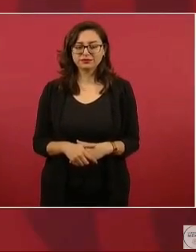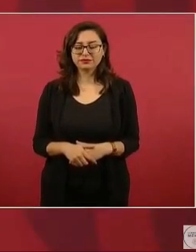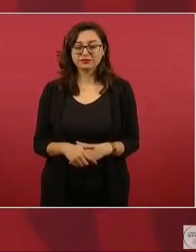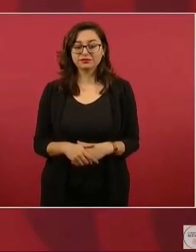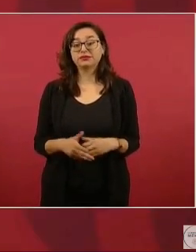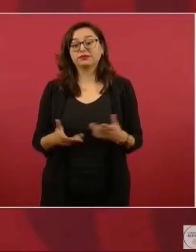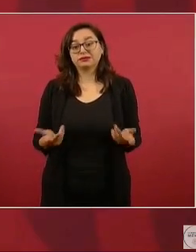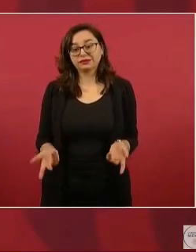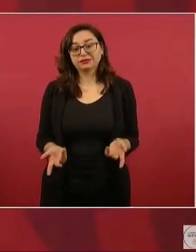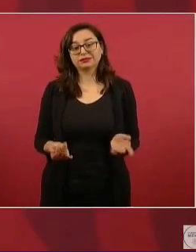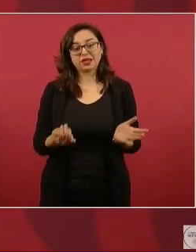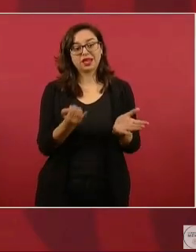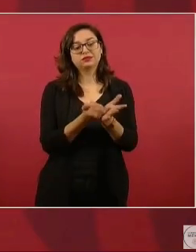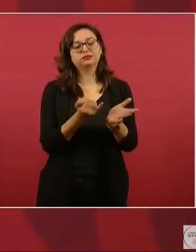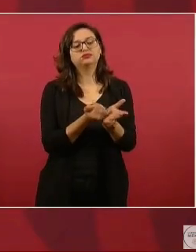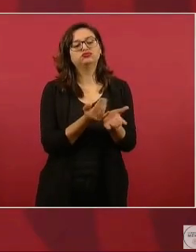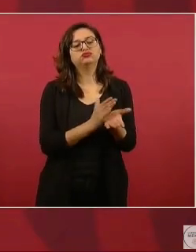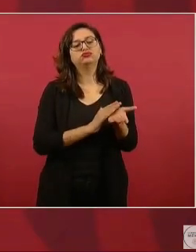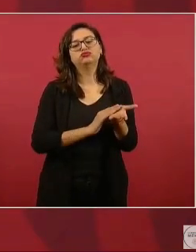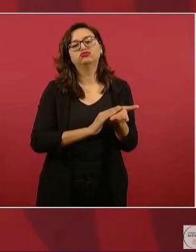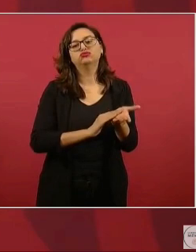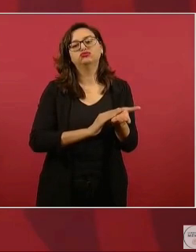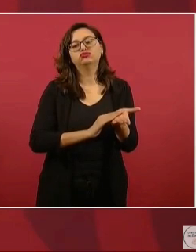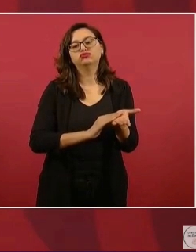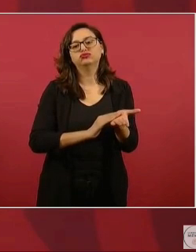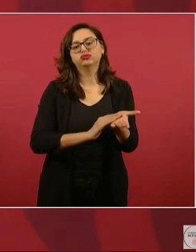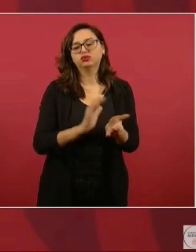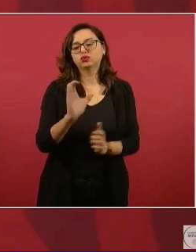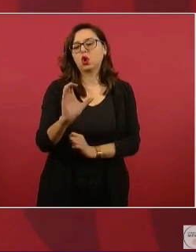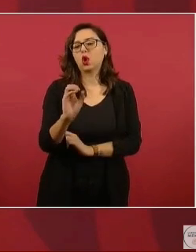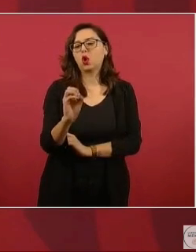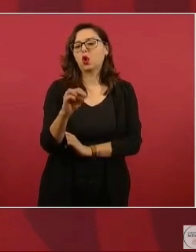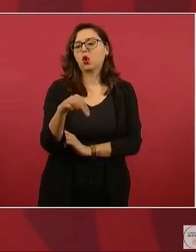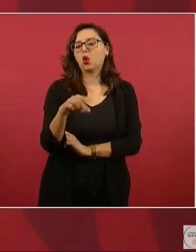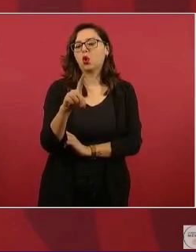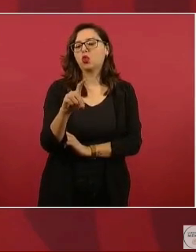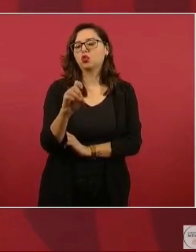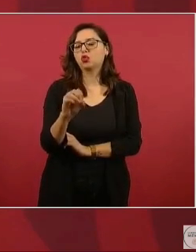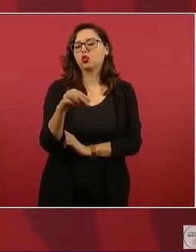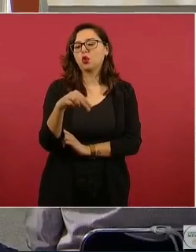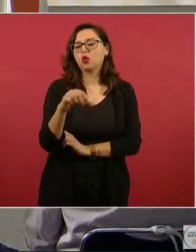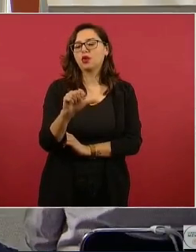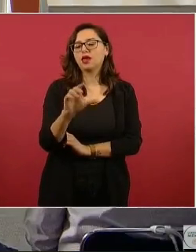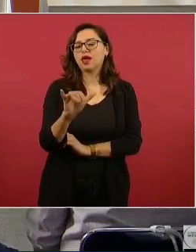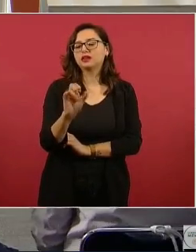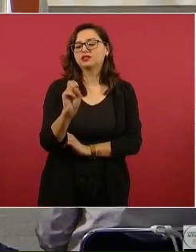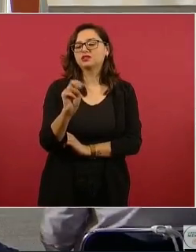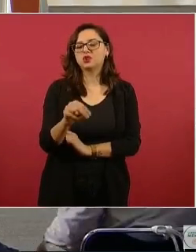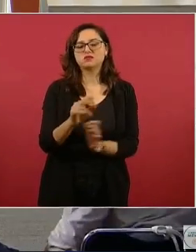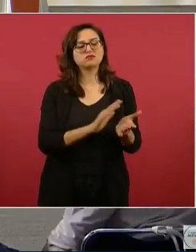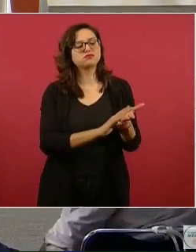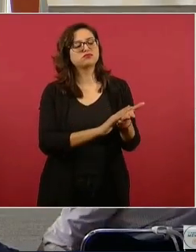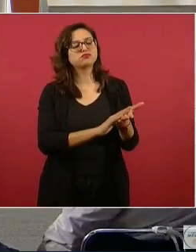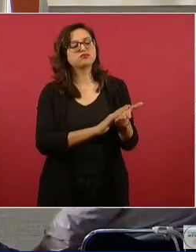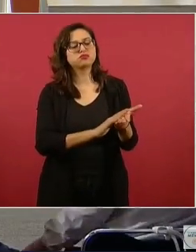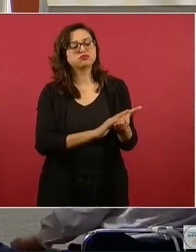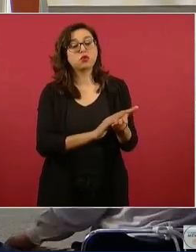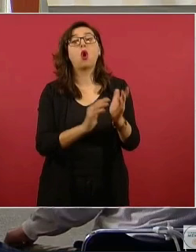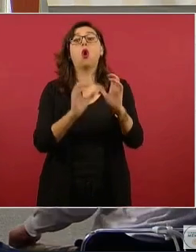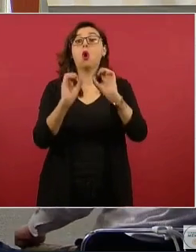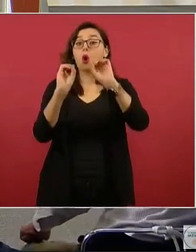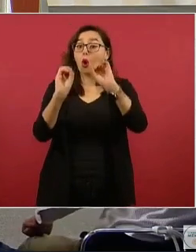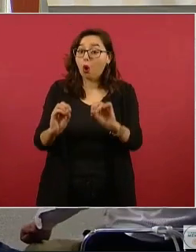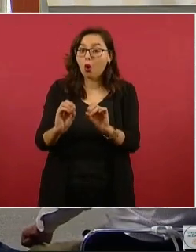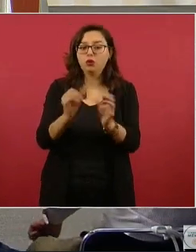la condonación de impuestos, se legalizaba el regresarles los impuestos,